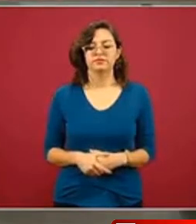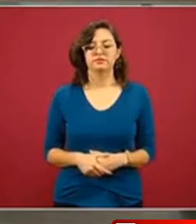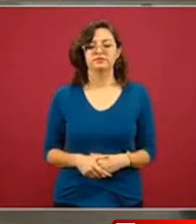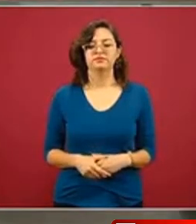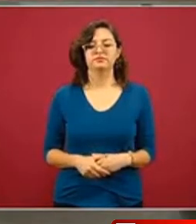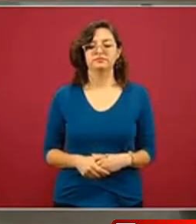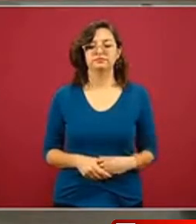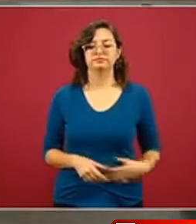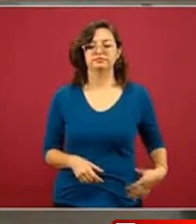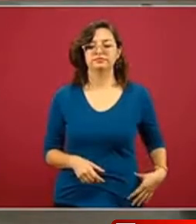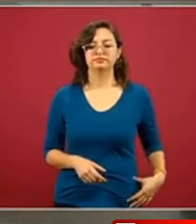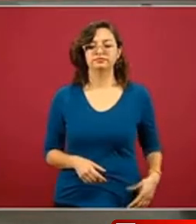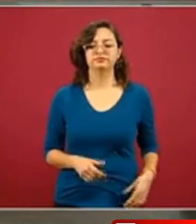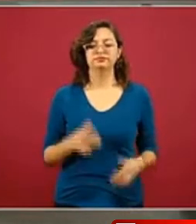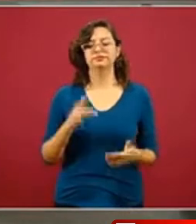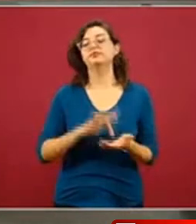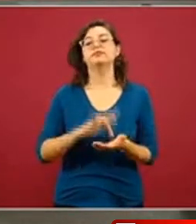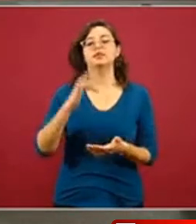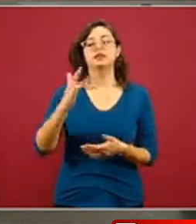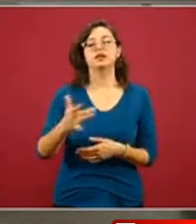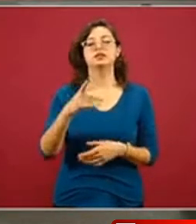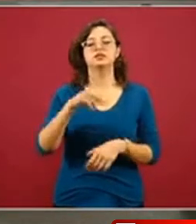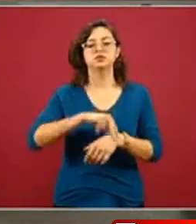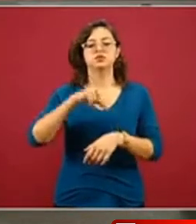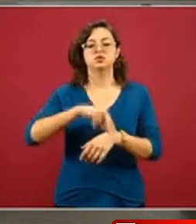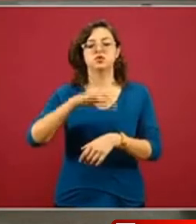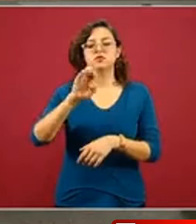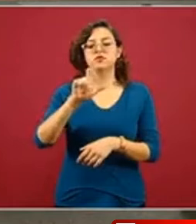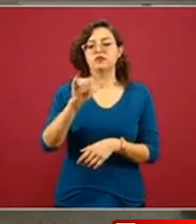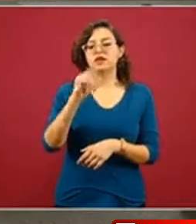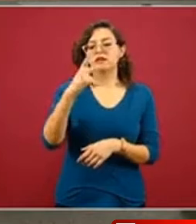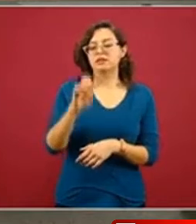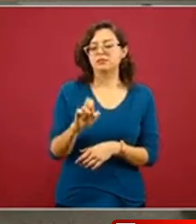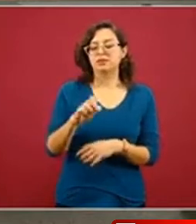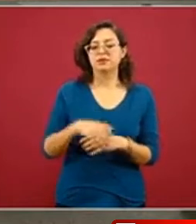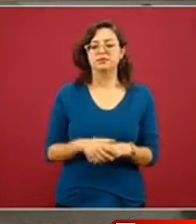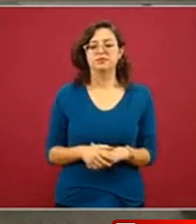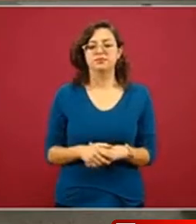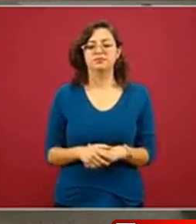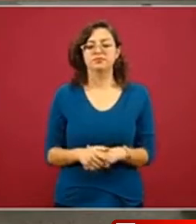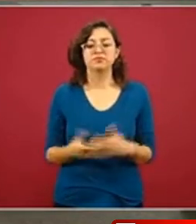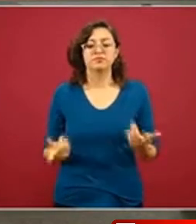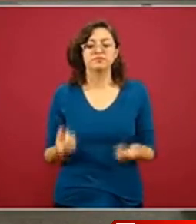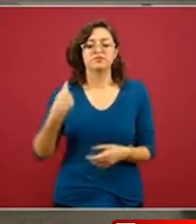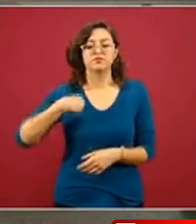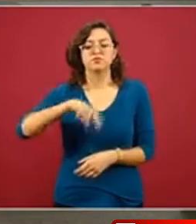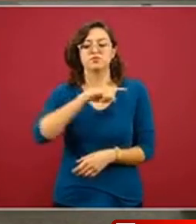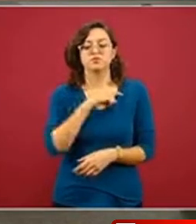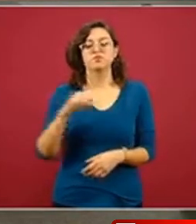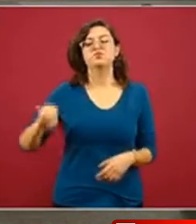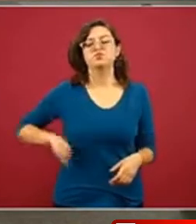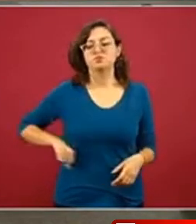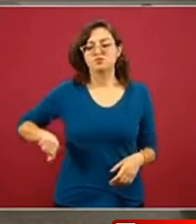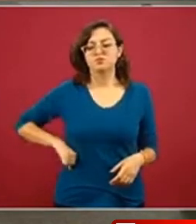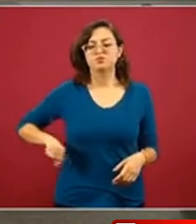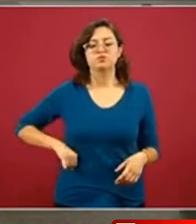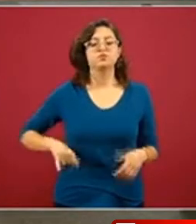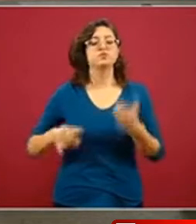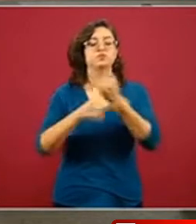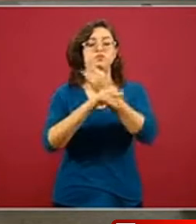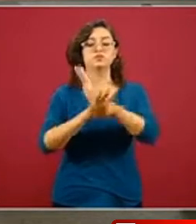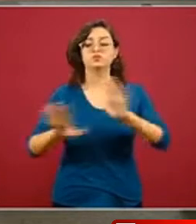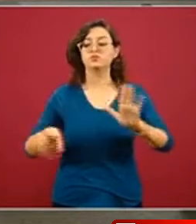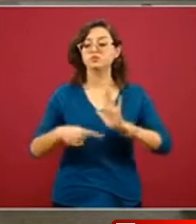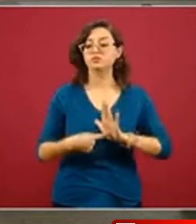Muchas gracias, doctor Felipe Cruz Vega. Nos interesaba que la población conociera esta